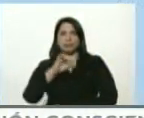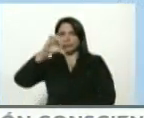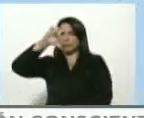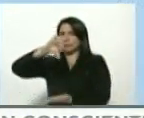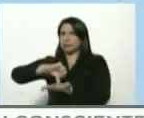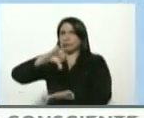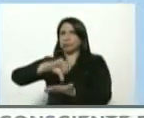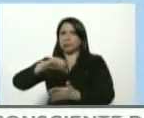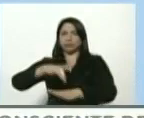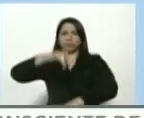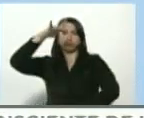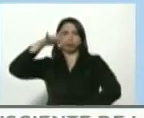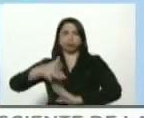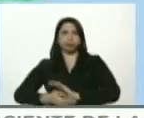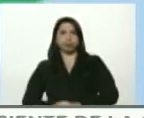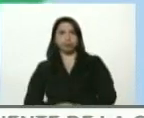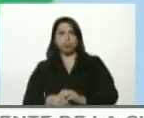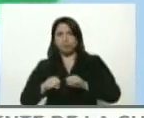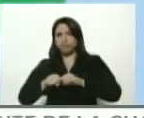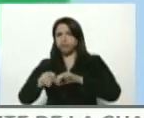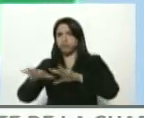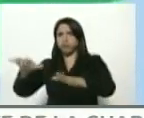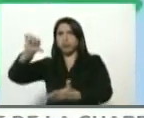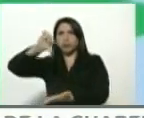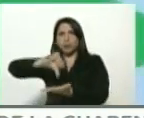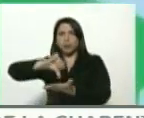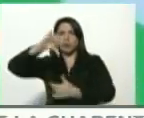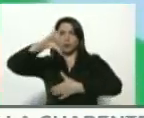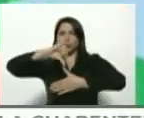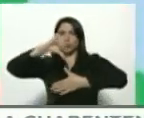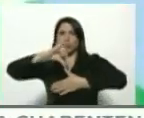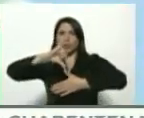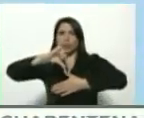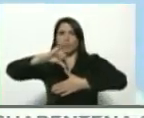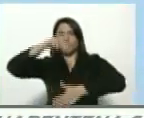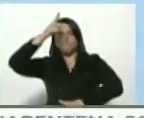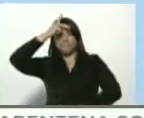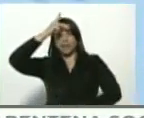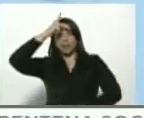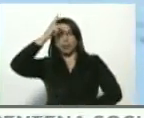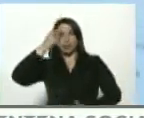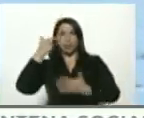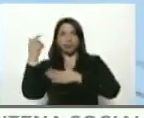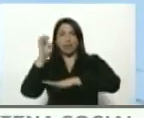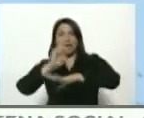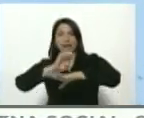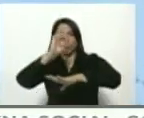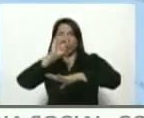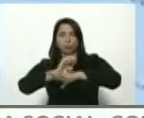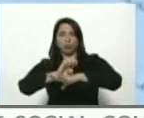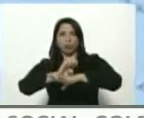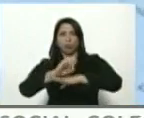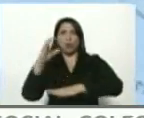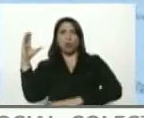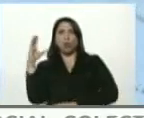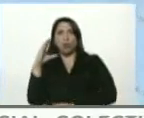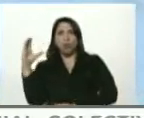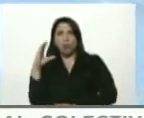epicentro de la pandemia en Sudamérica, Perú, Ecuador,